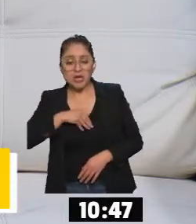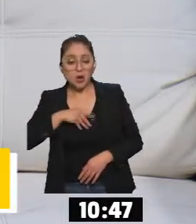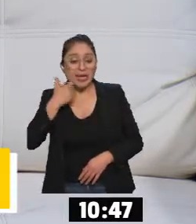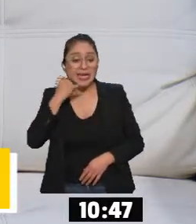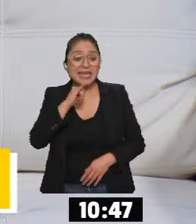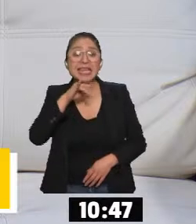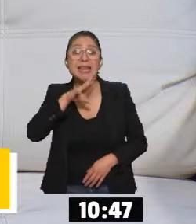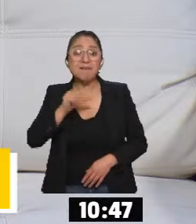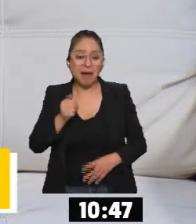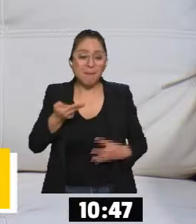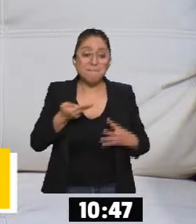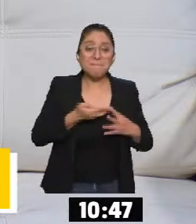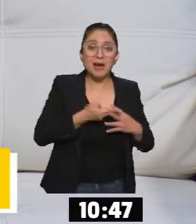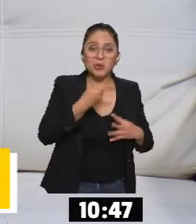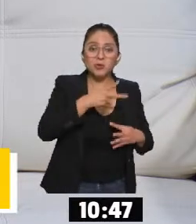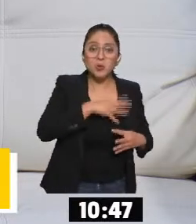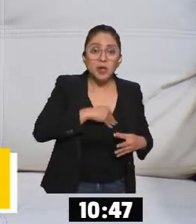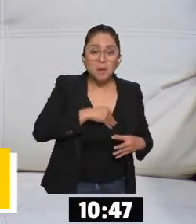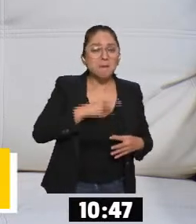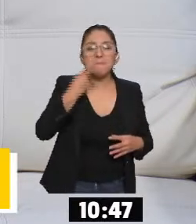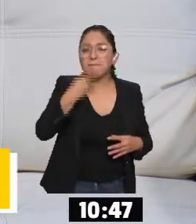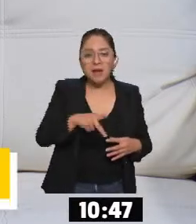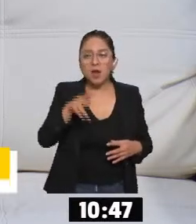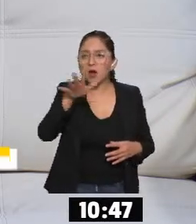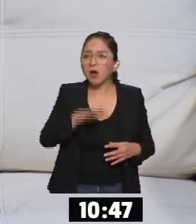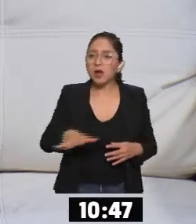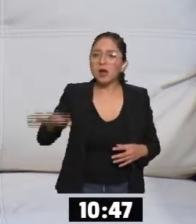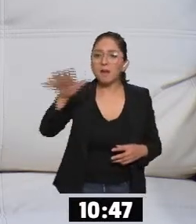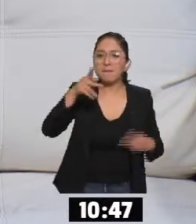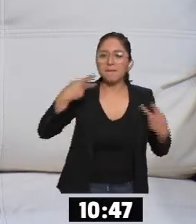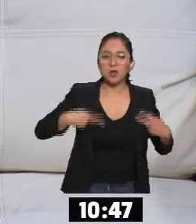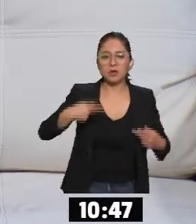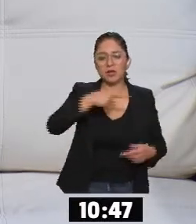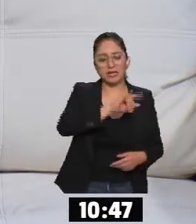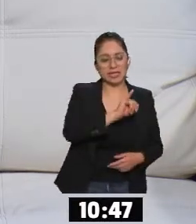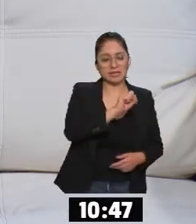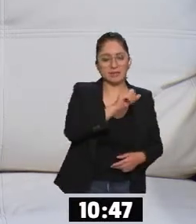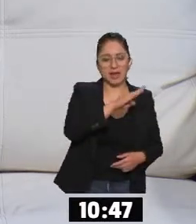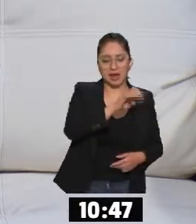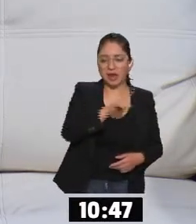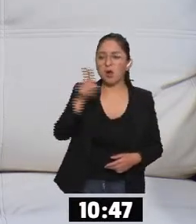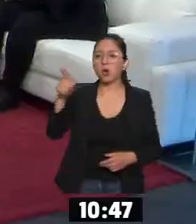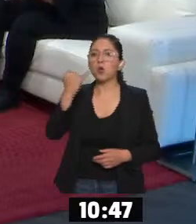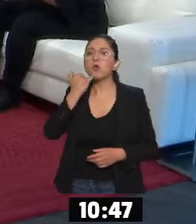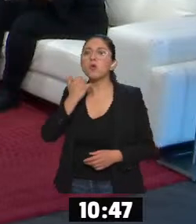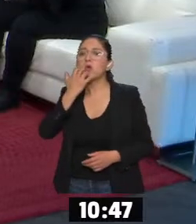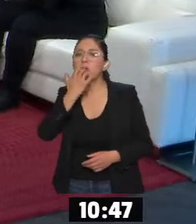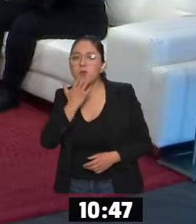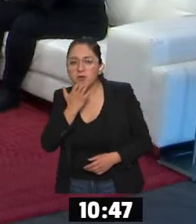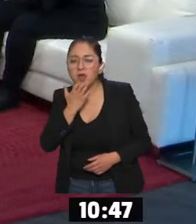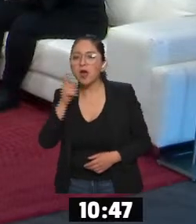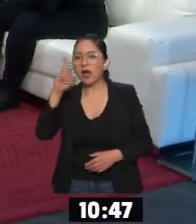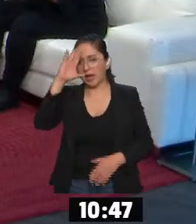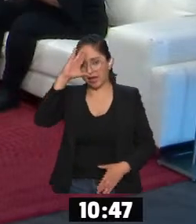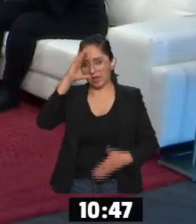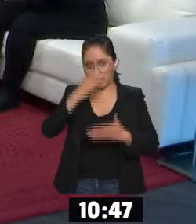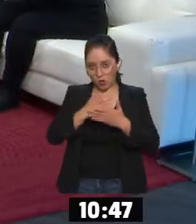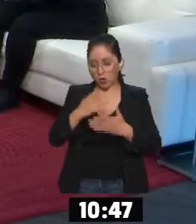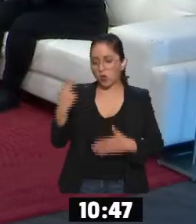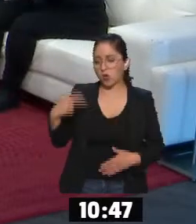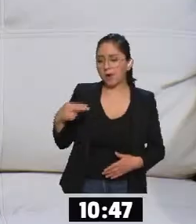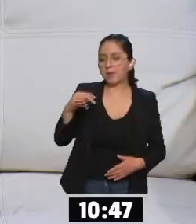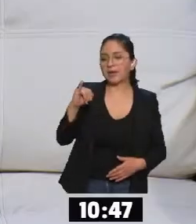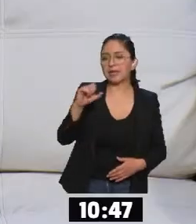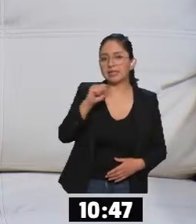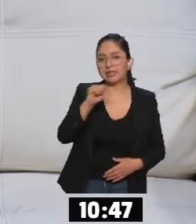el musulmán es Ismael. Para lo que es los judíos y los católicos es Isaac. Isaac. Entonces, para